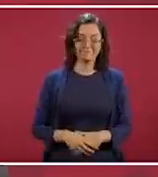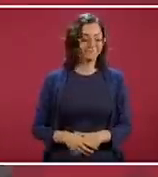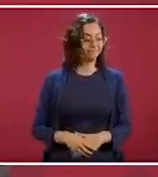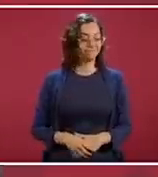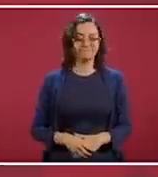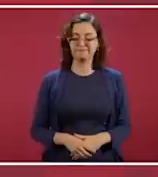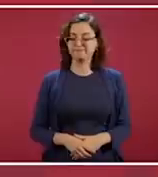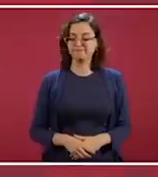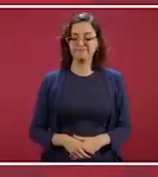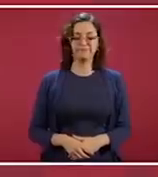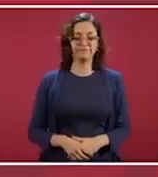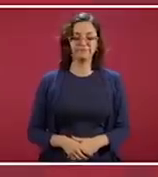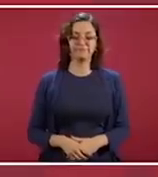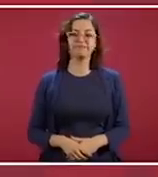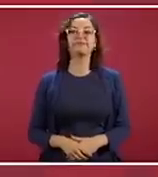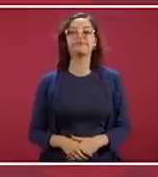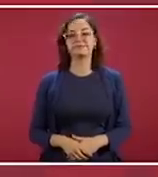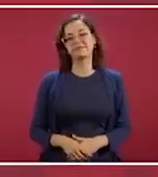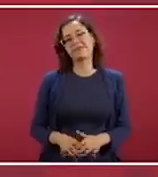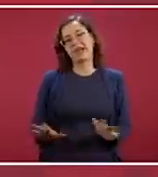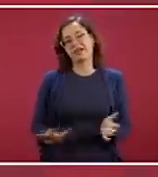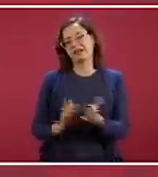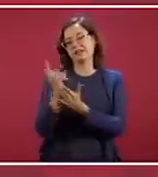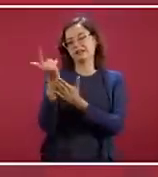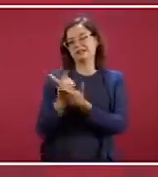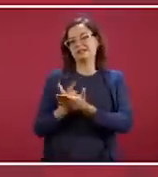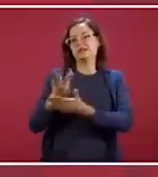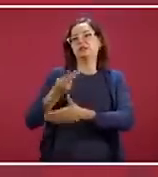Y que de antemano pues sabía